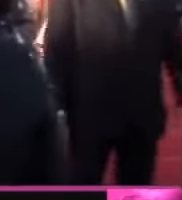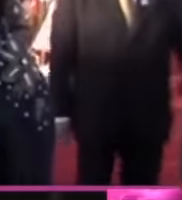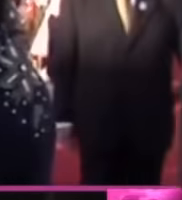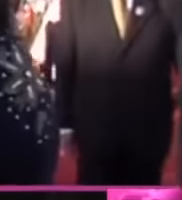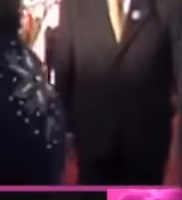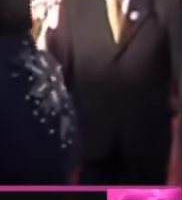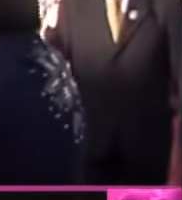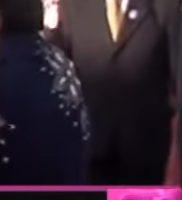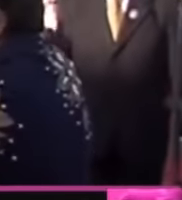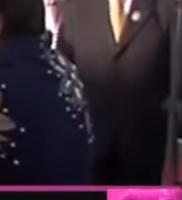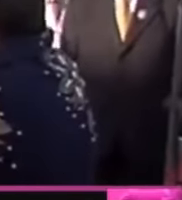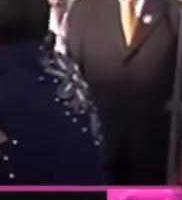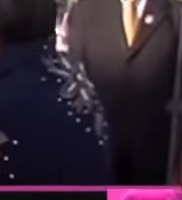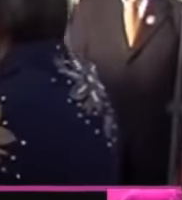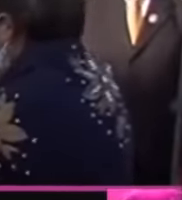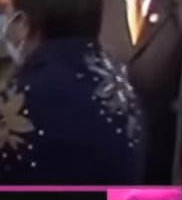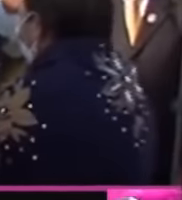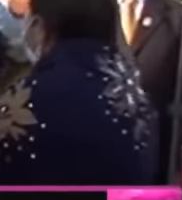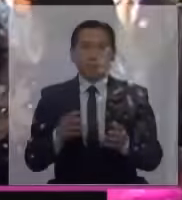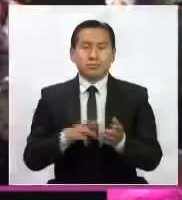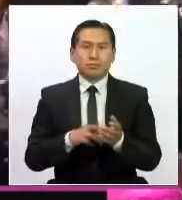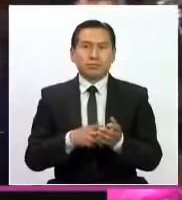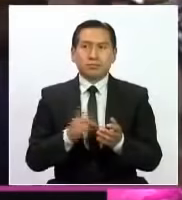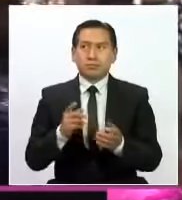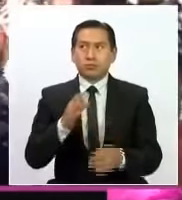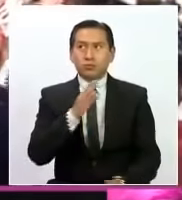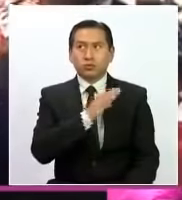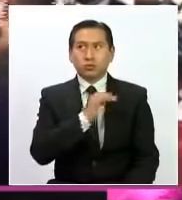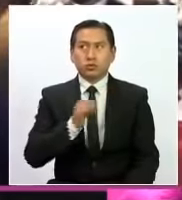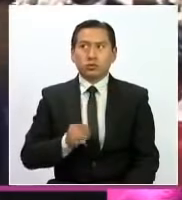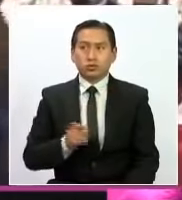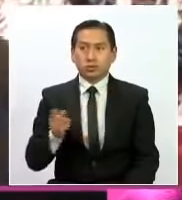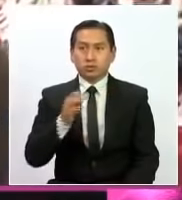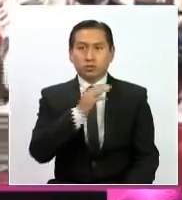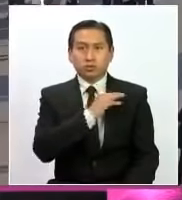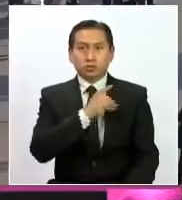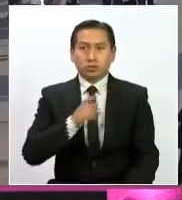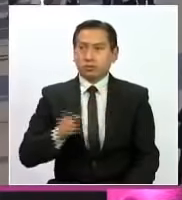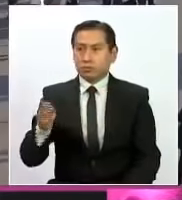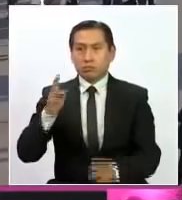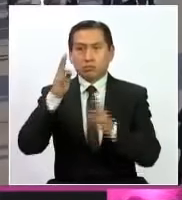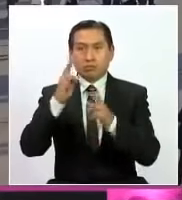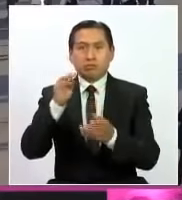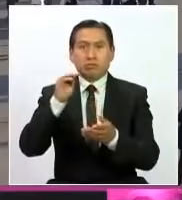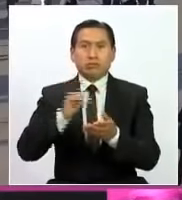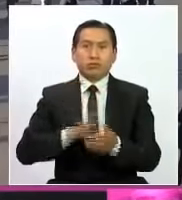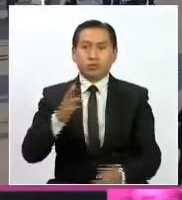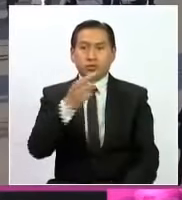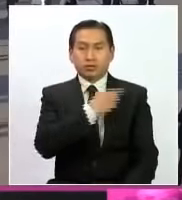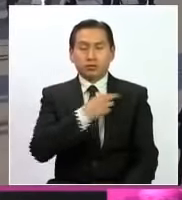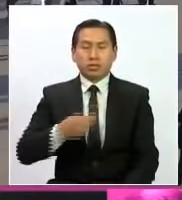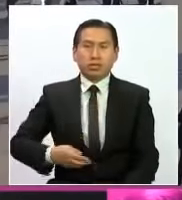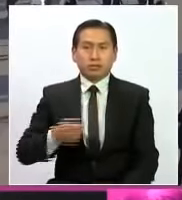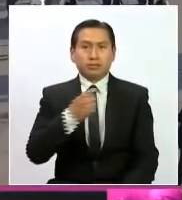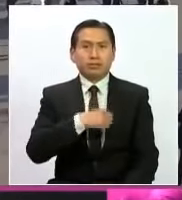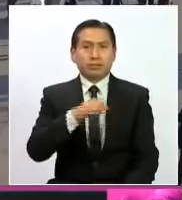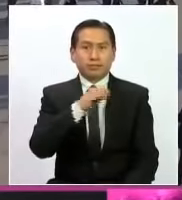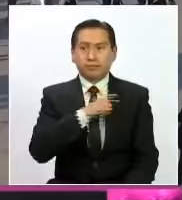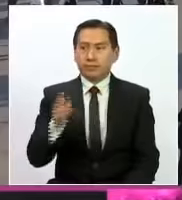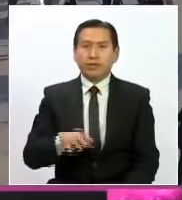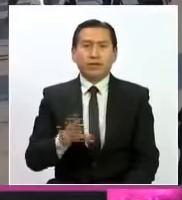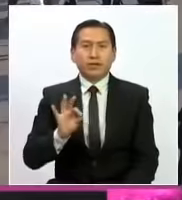Como pudieron apreciar, el Consejo Municipal del Alto declaró huésped ilustre al rey de España, Felipe